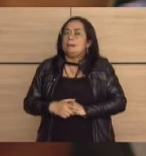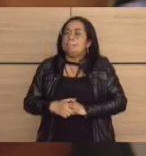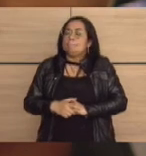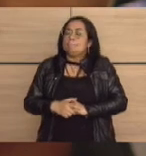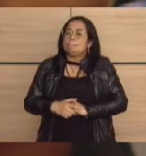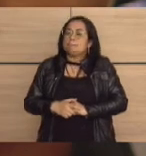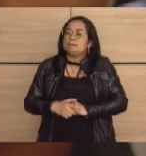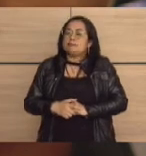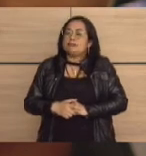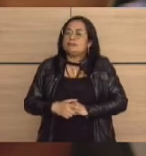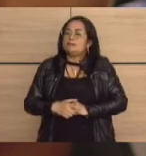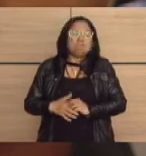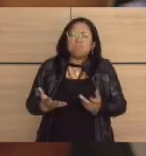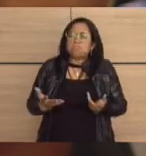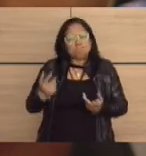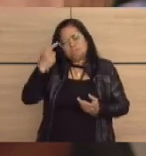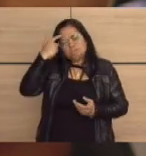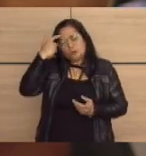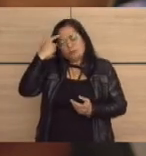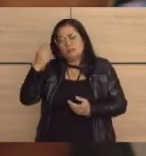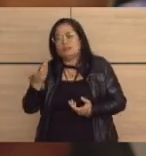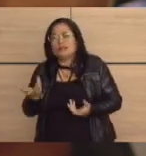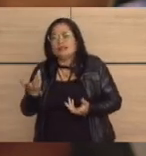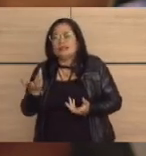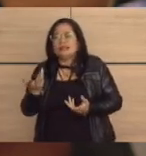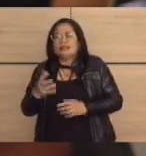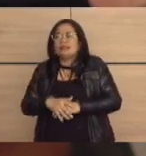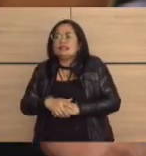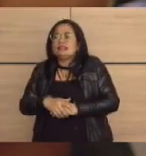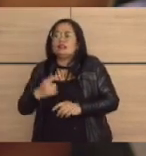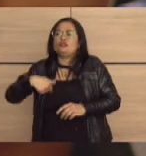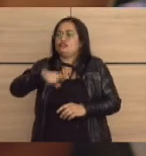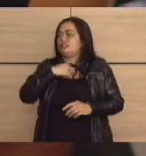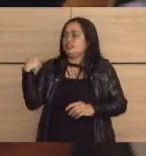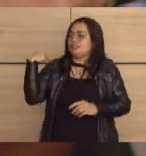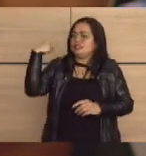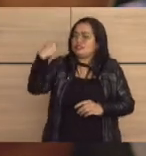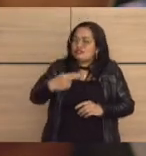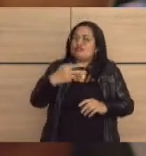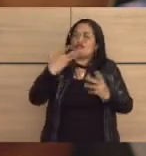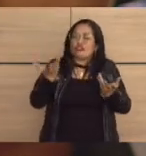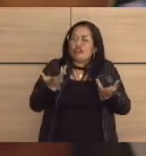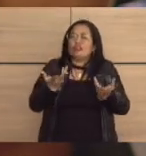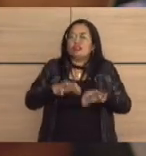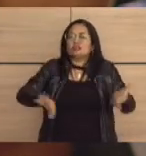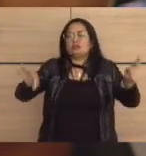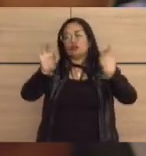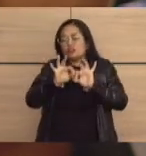tampoco creo que estemos a punto de empezar a construir el relato. Yo creo que nuestra historia en gran medida es ese